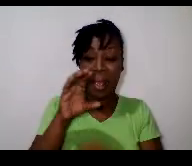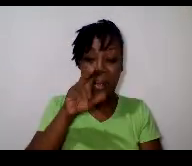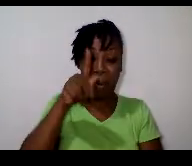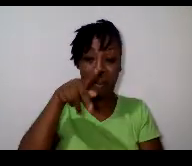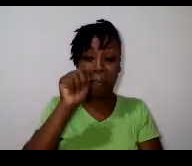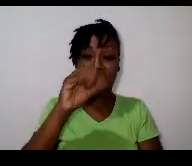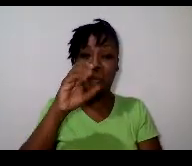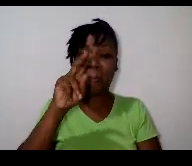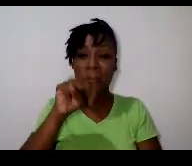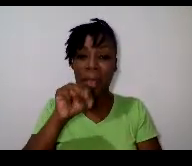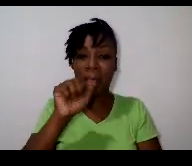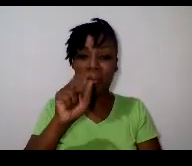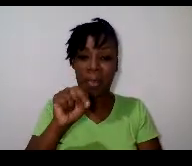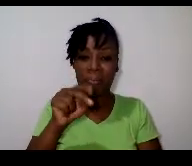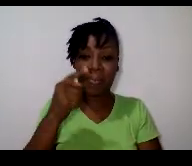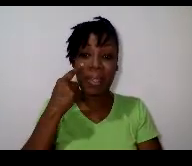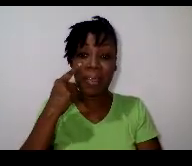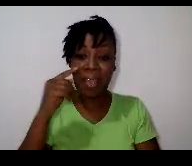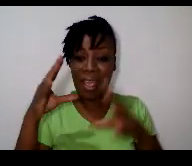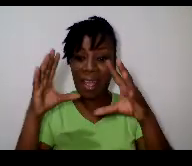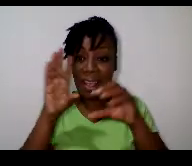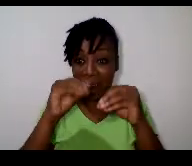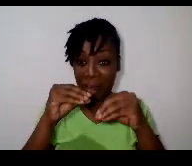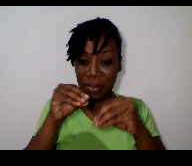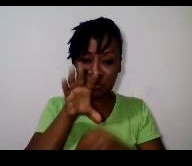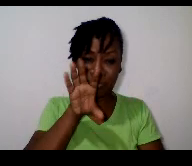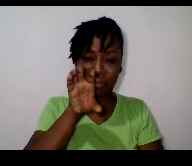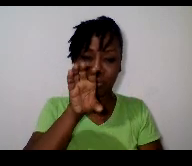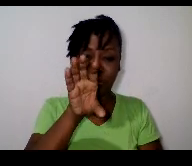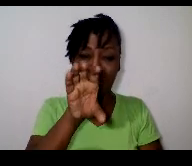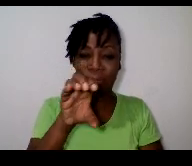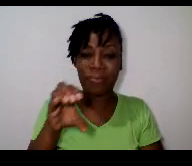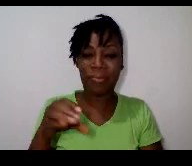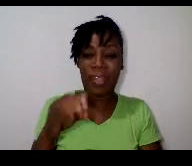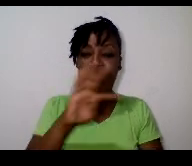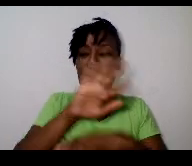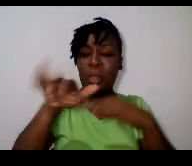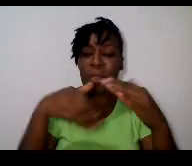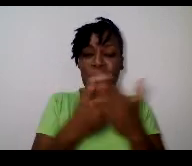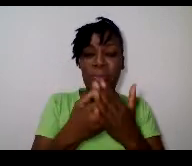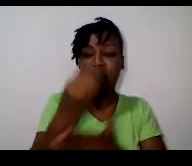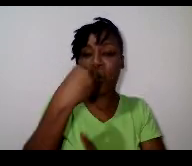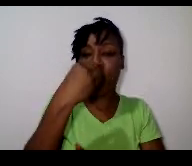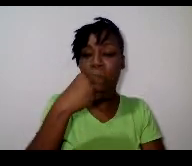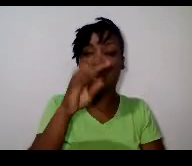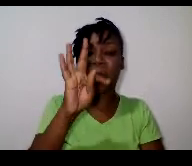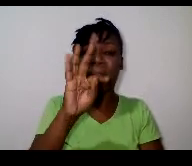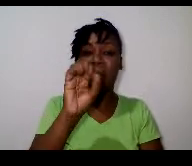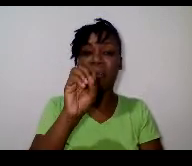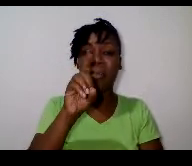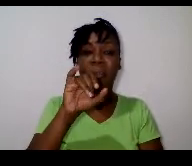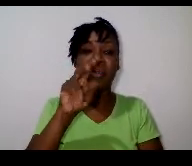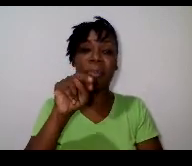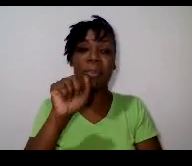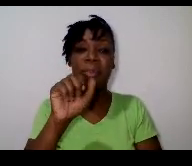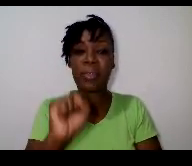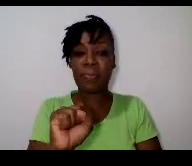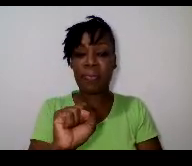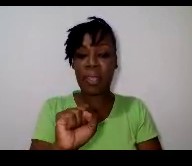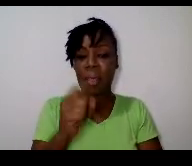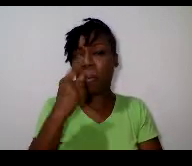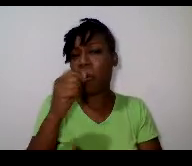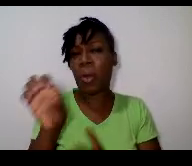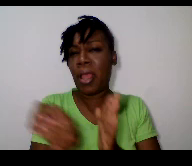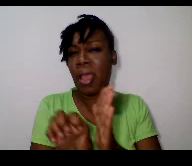qué? Durante todo el día acumulamos toxinas. Toxinas de los pesticidas de los